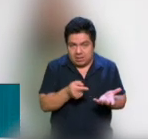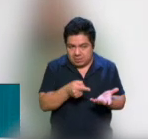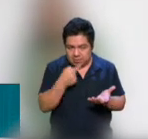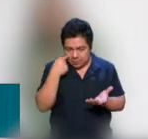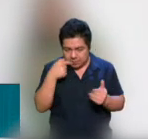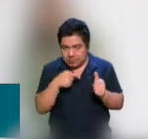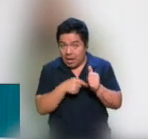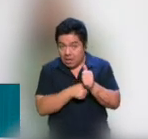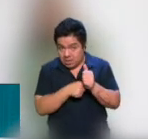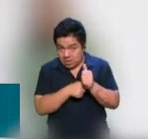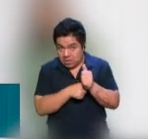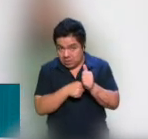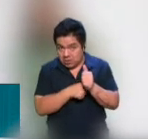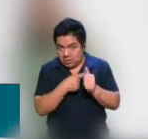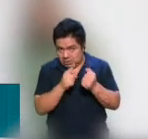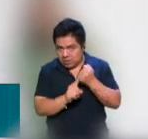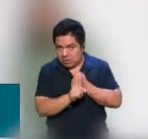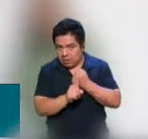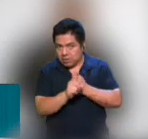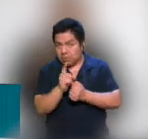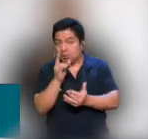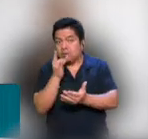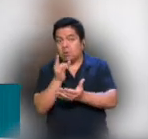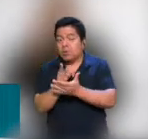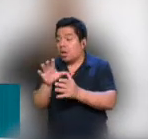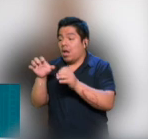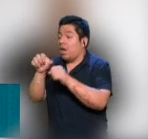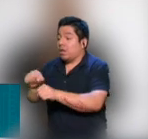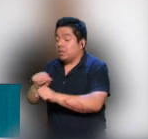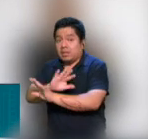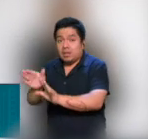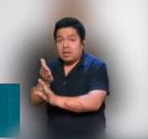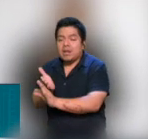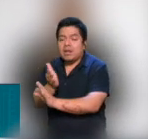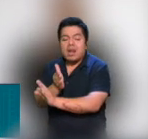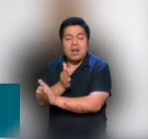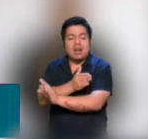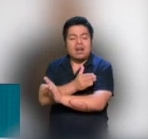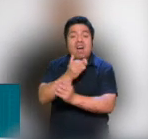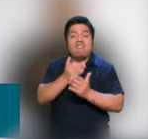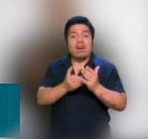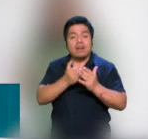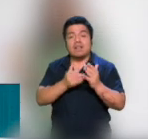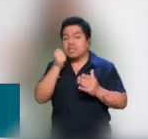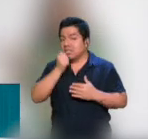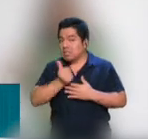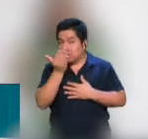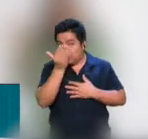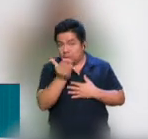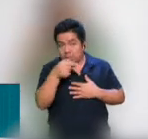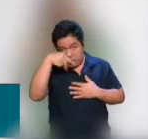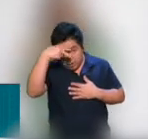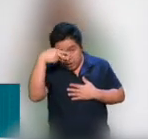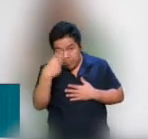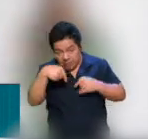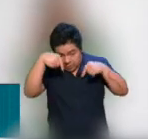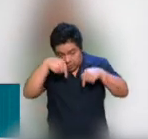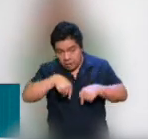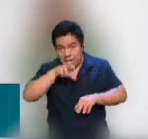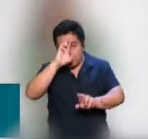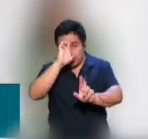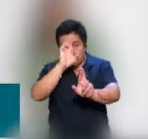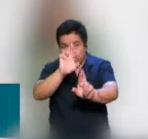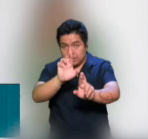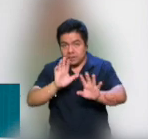fondo, no solo es el fin. Nosotros siempre vamos a pedir respeto a México